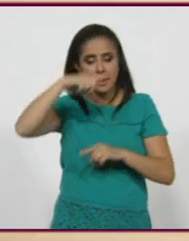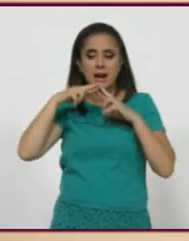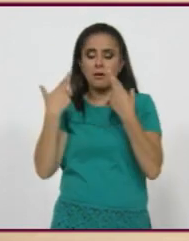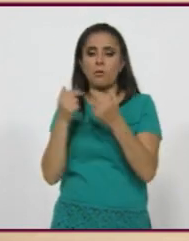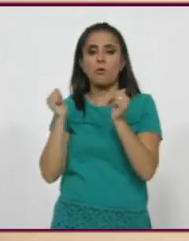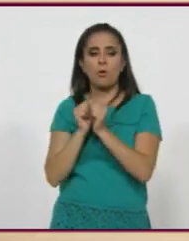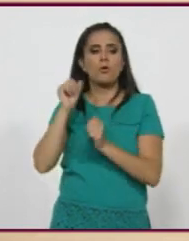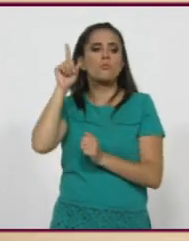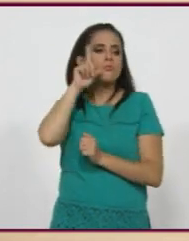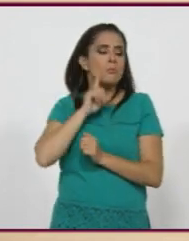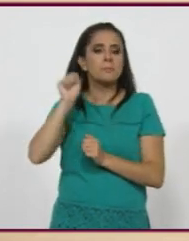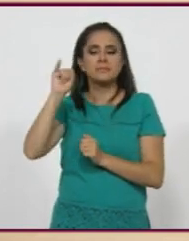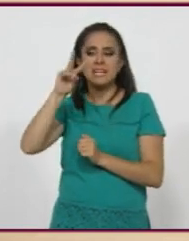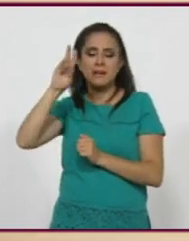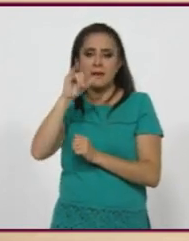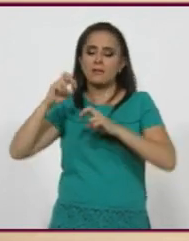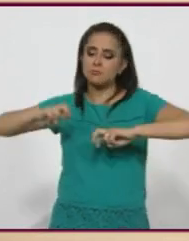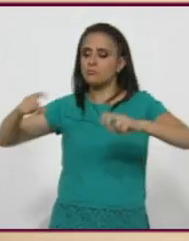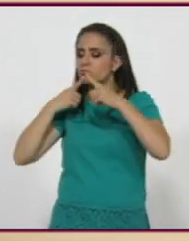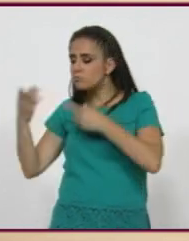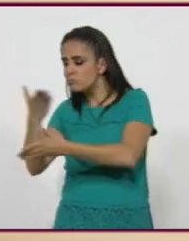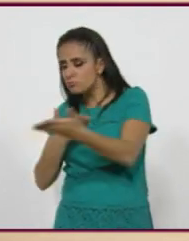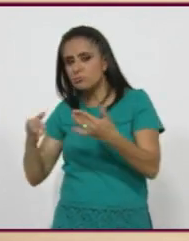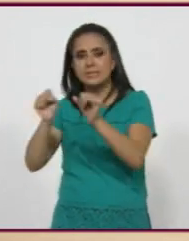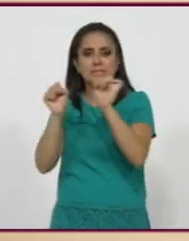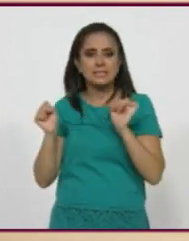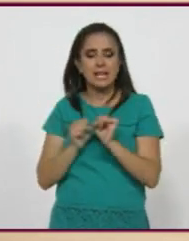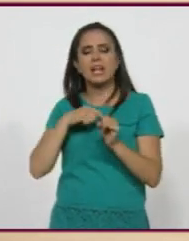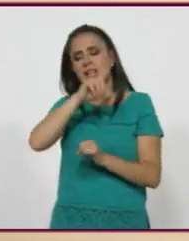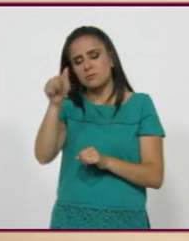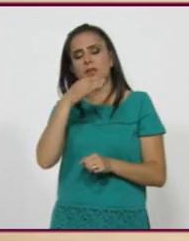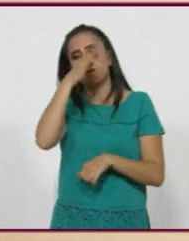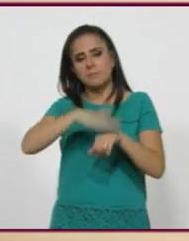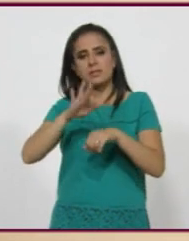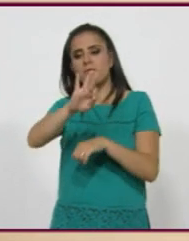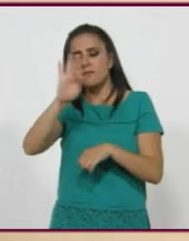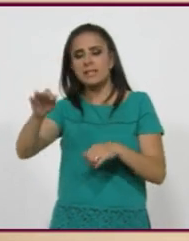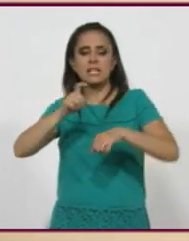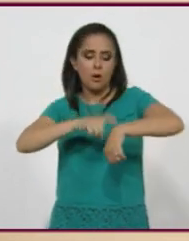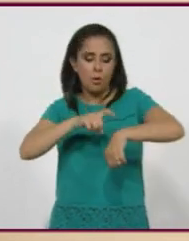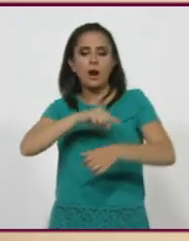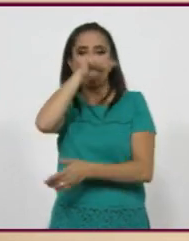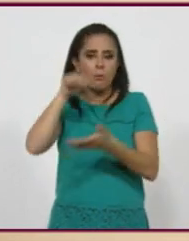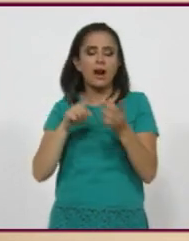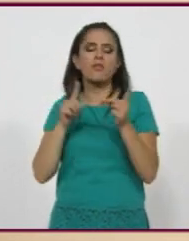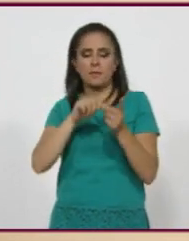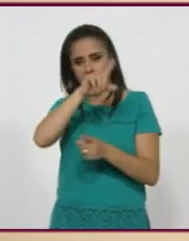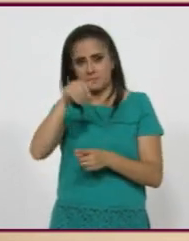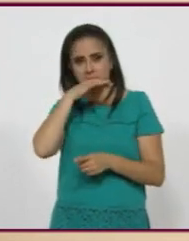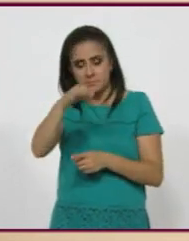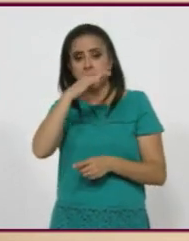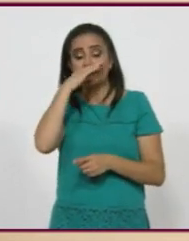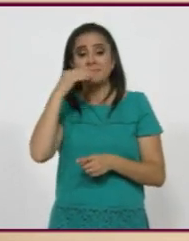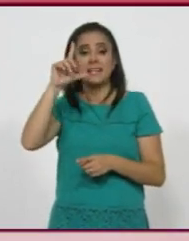Cherem. En breve ya les puntualizaré sobre día, fecha, día, hora y lugar. Mientras tanto, mira, Leti, que es una